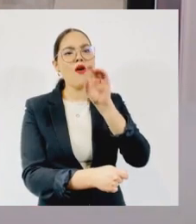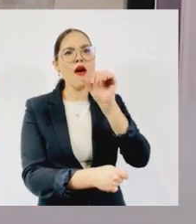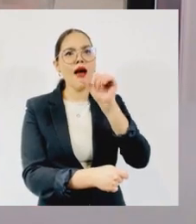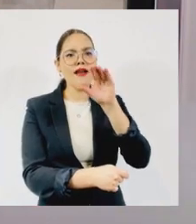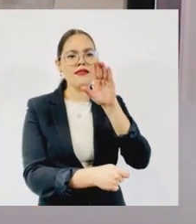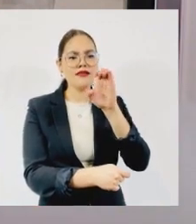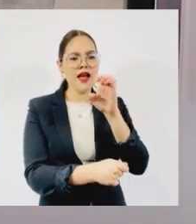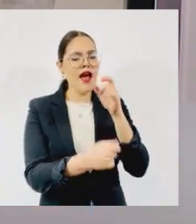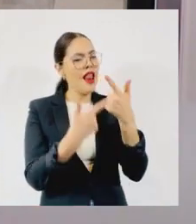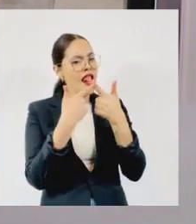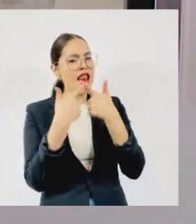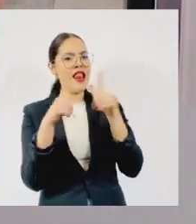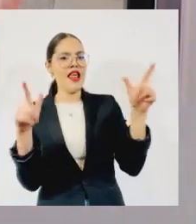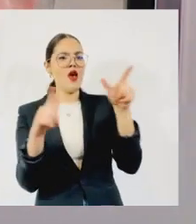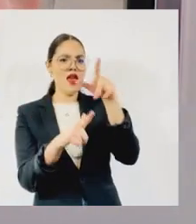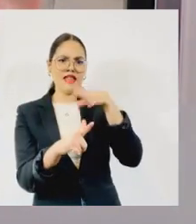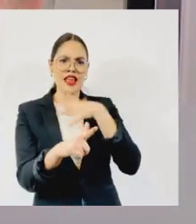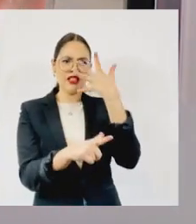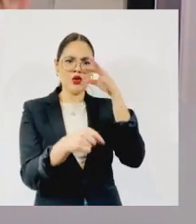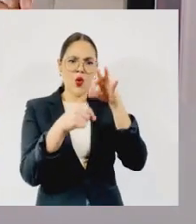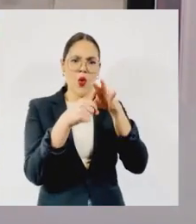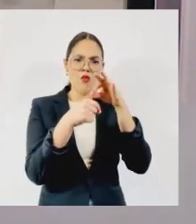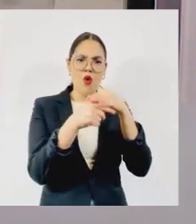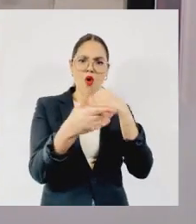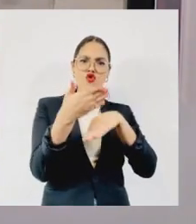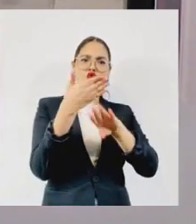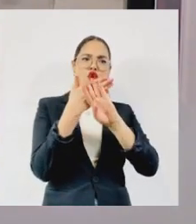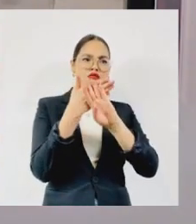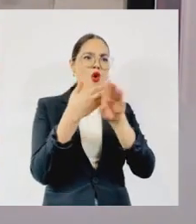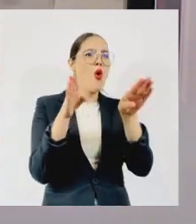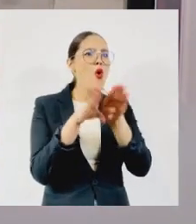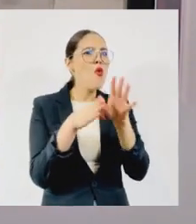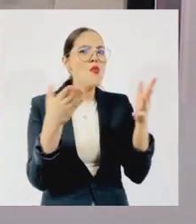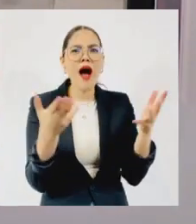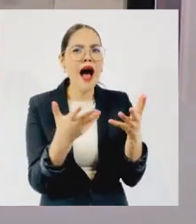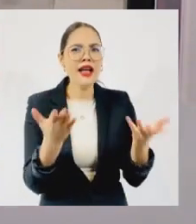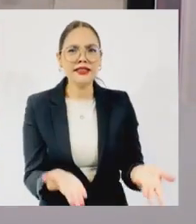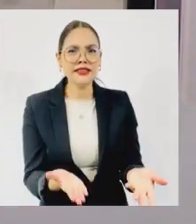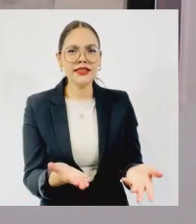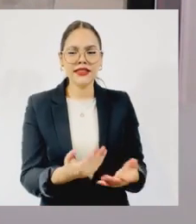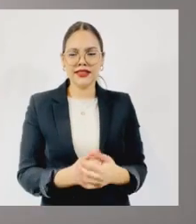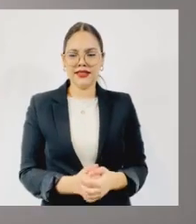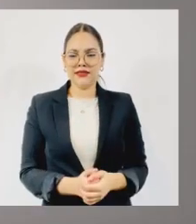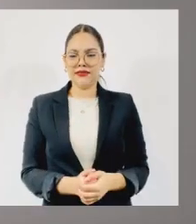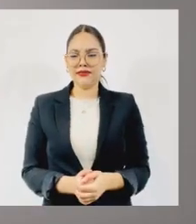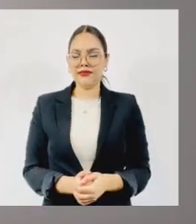Cassés cuando llevabas los 5 votos en contra, incluyendo el tuyo?